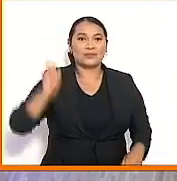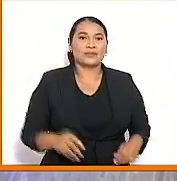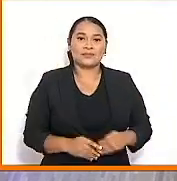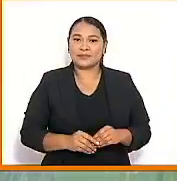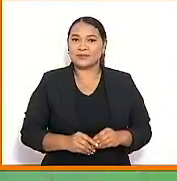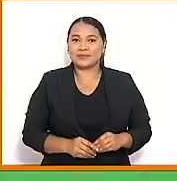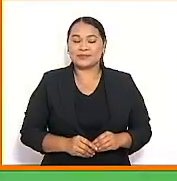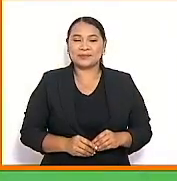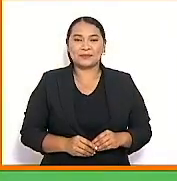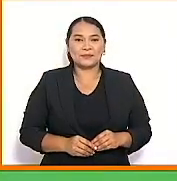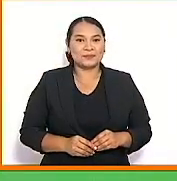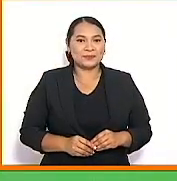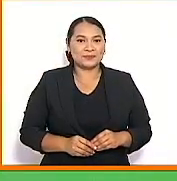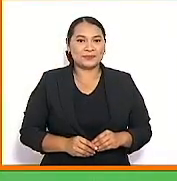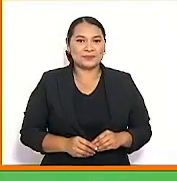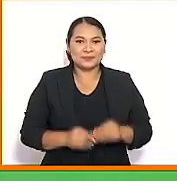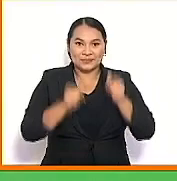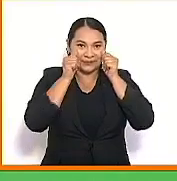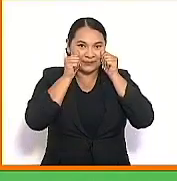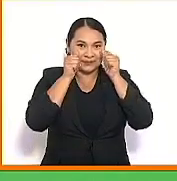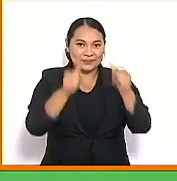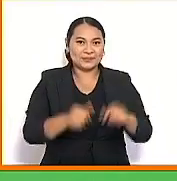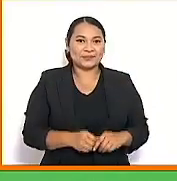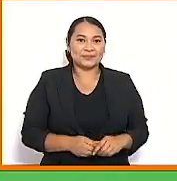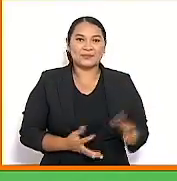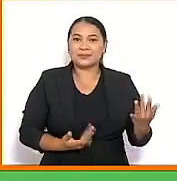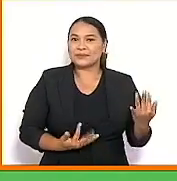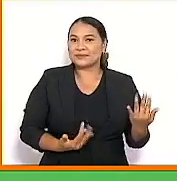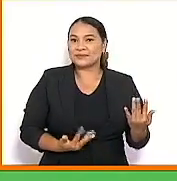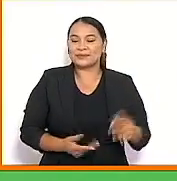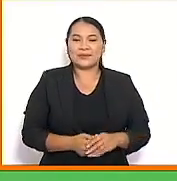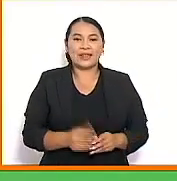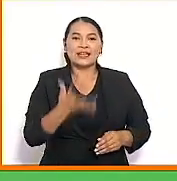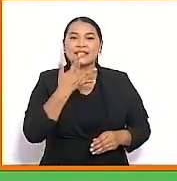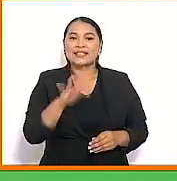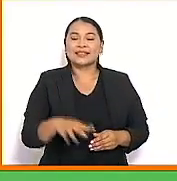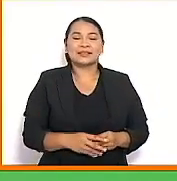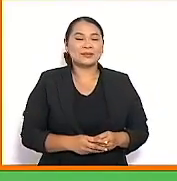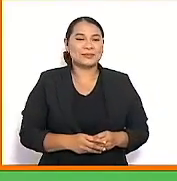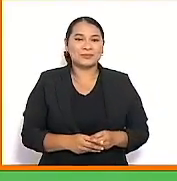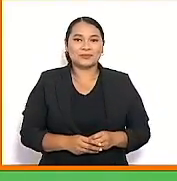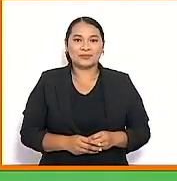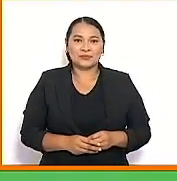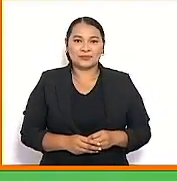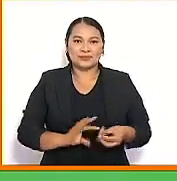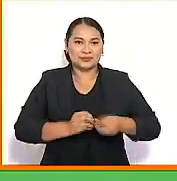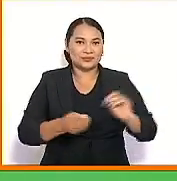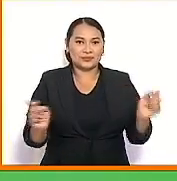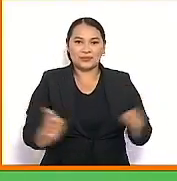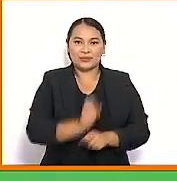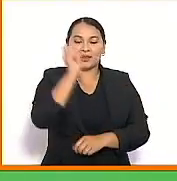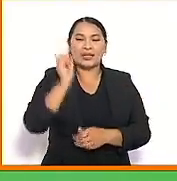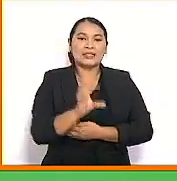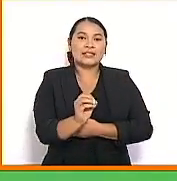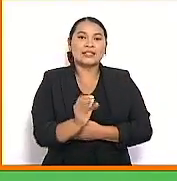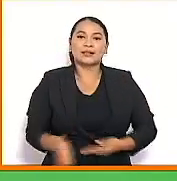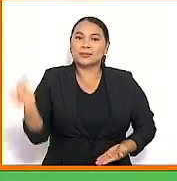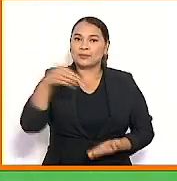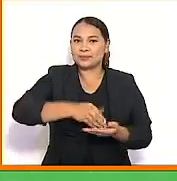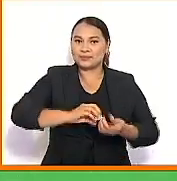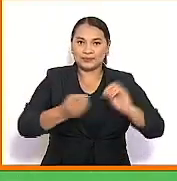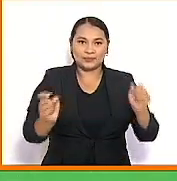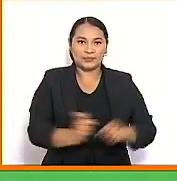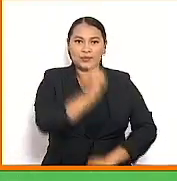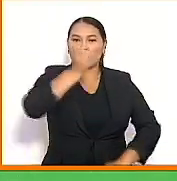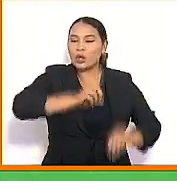número ganador. Y este es, atentos, suerte. ¿Por porque este es el cero. Los números ganadores